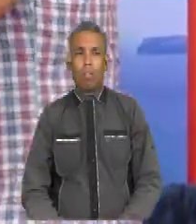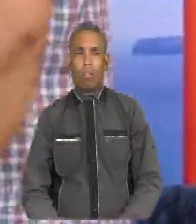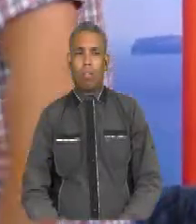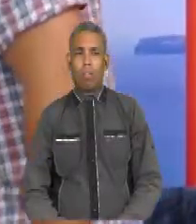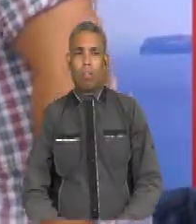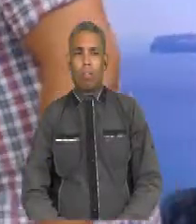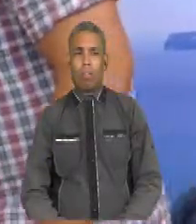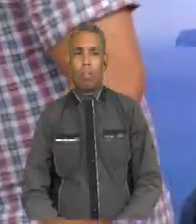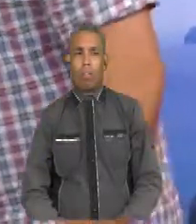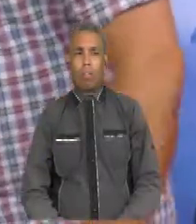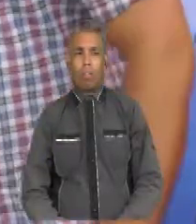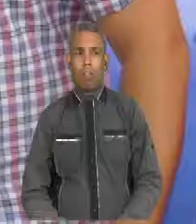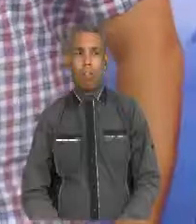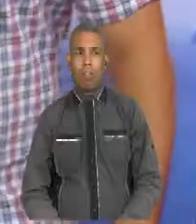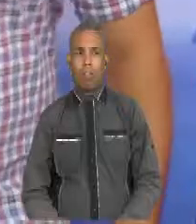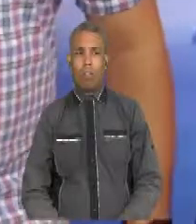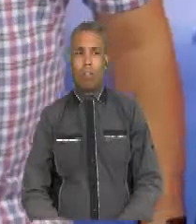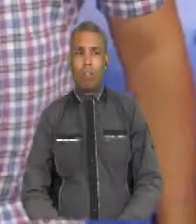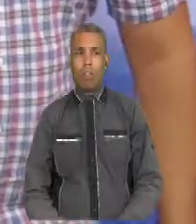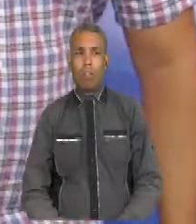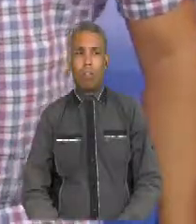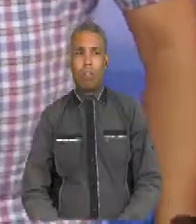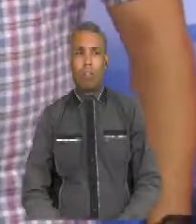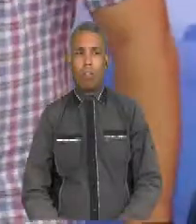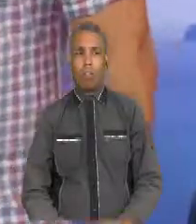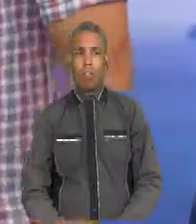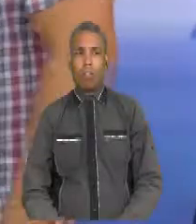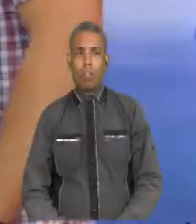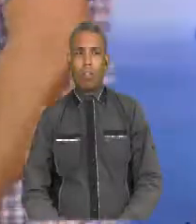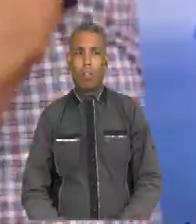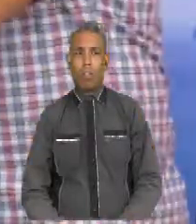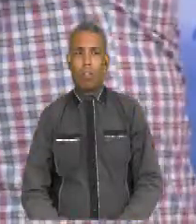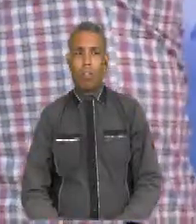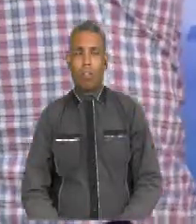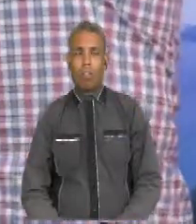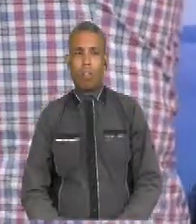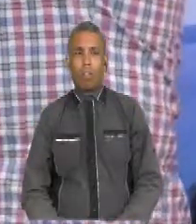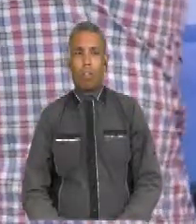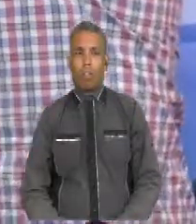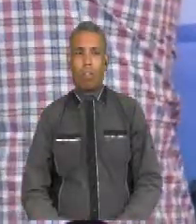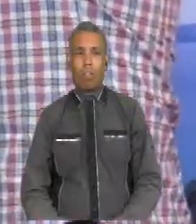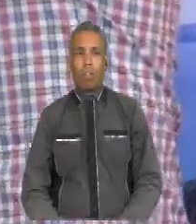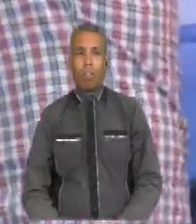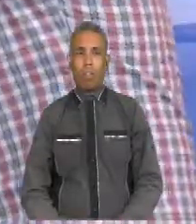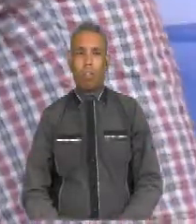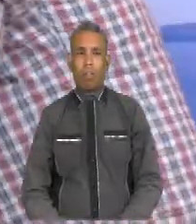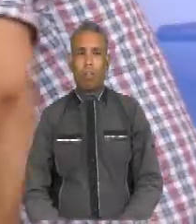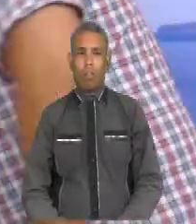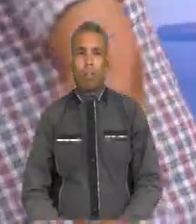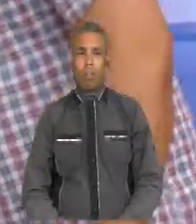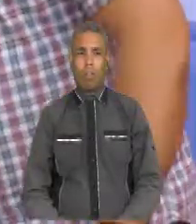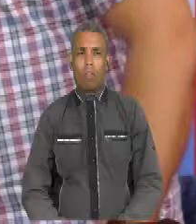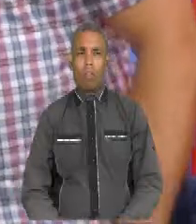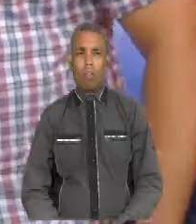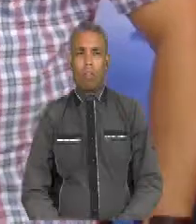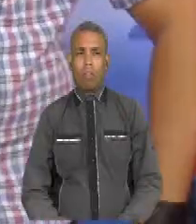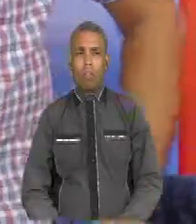me falta voluntad. Más de esa calma que da la vida, eres mi tierno caminar.